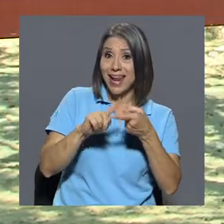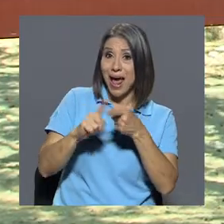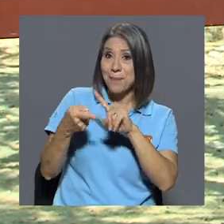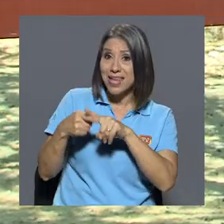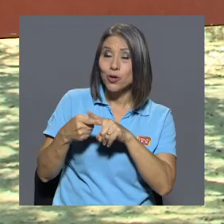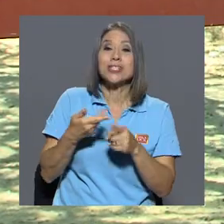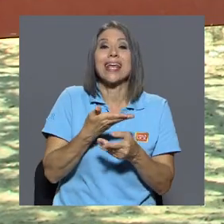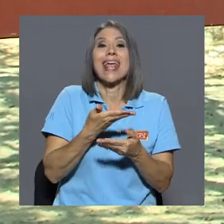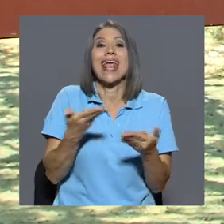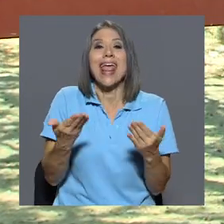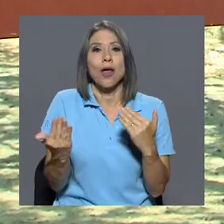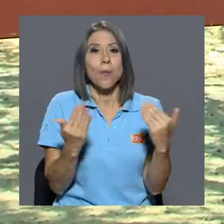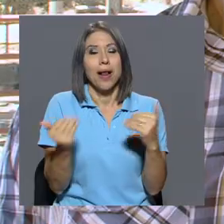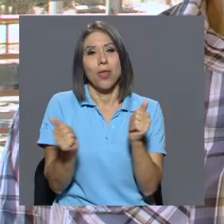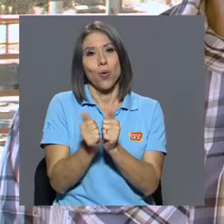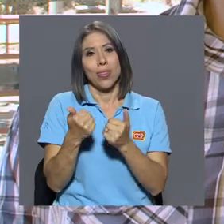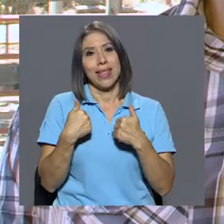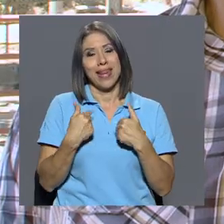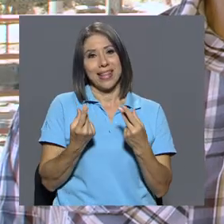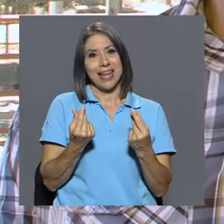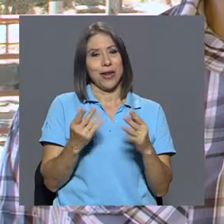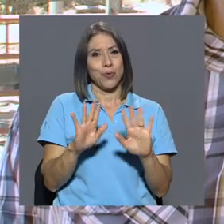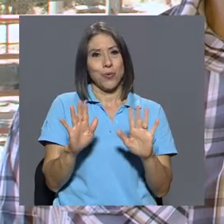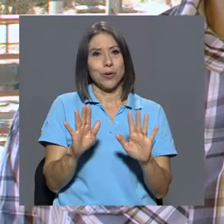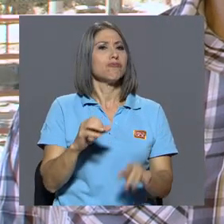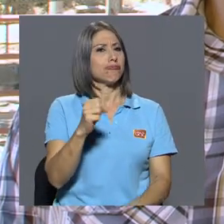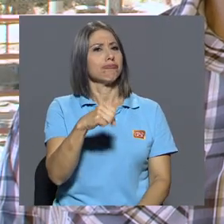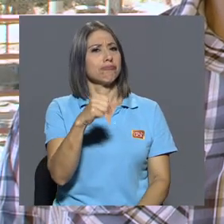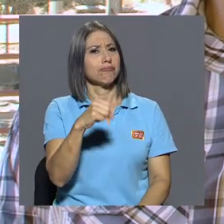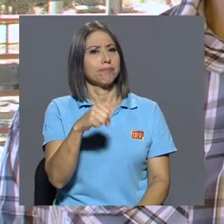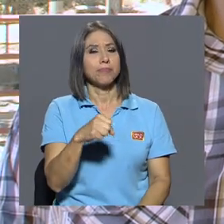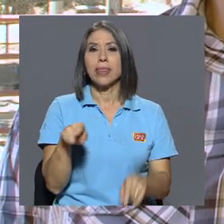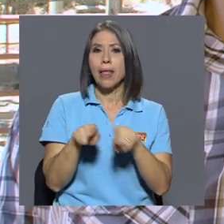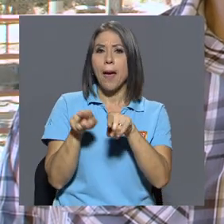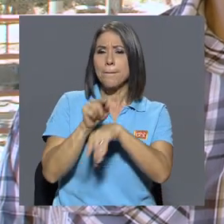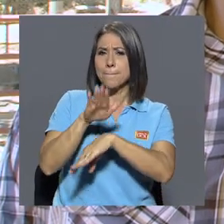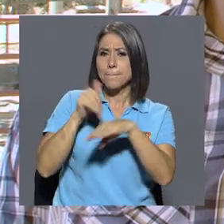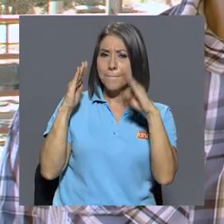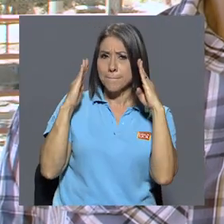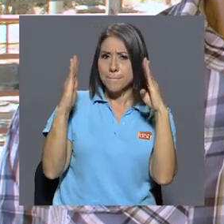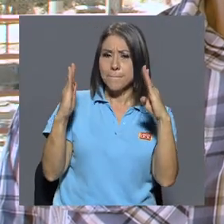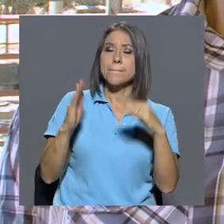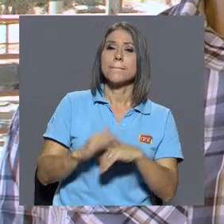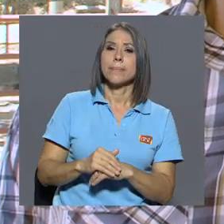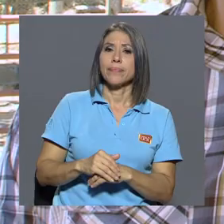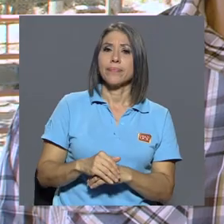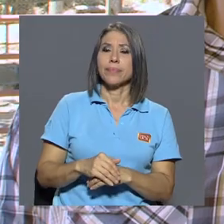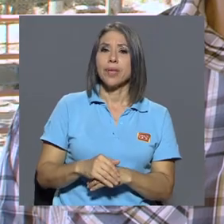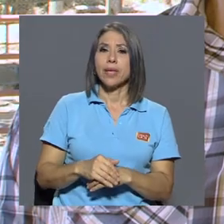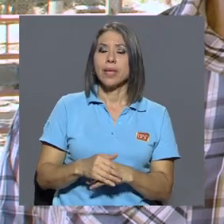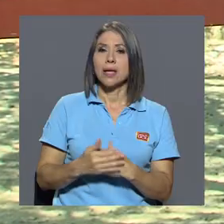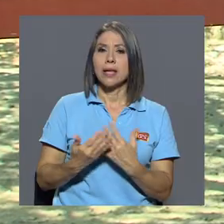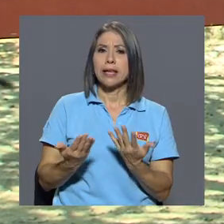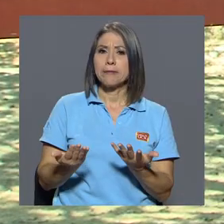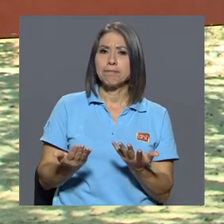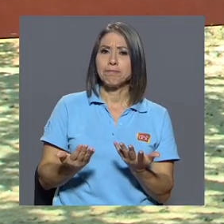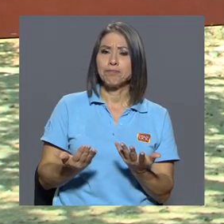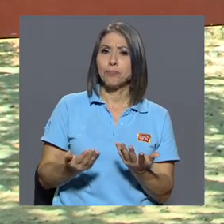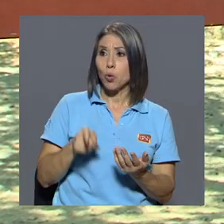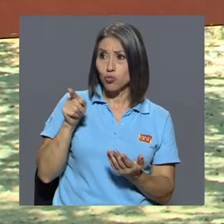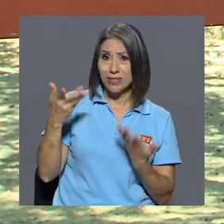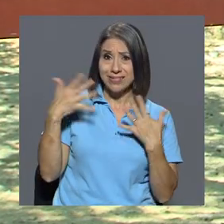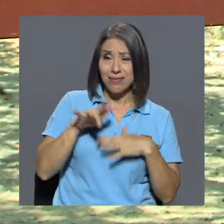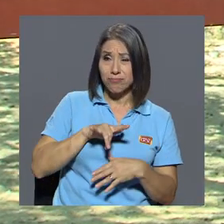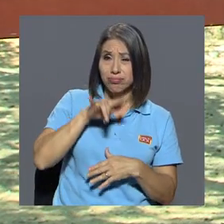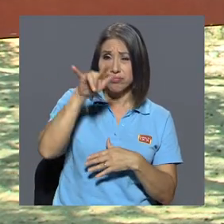dinero. Sí, cómo no. Don Jorge, hay otra cosa que a mí me llama mucho la atención en su caso, y es que ha estado en